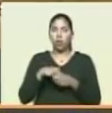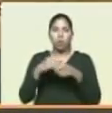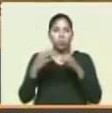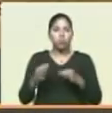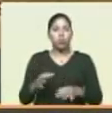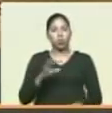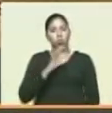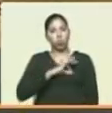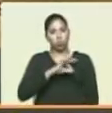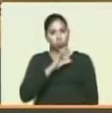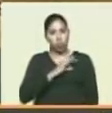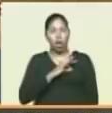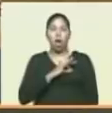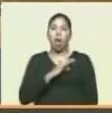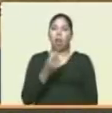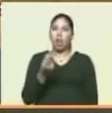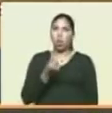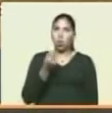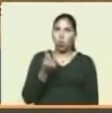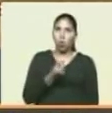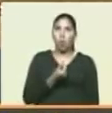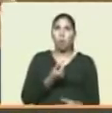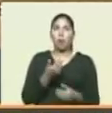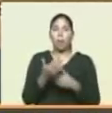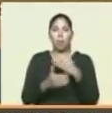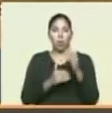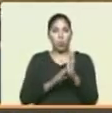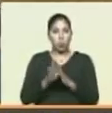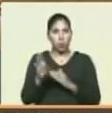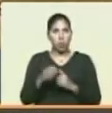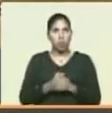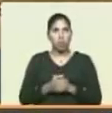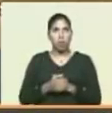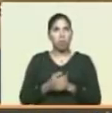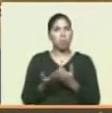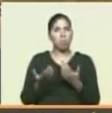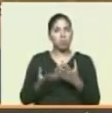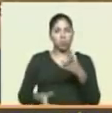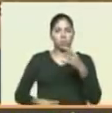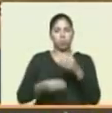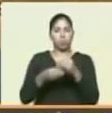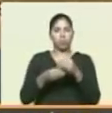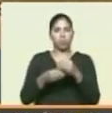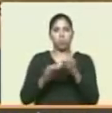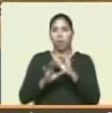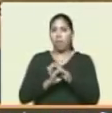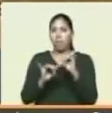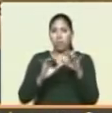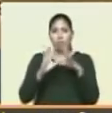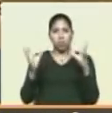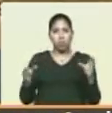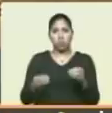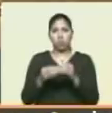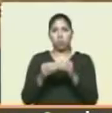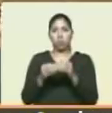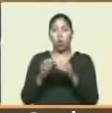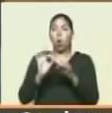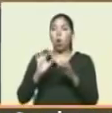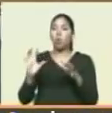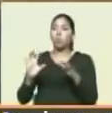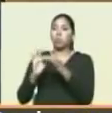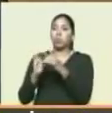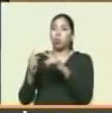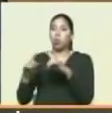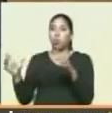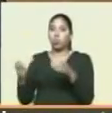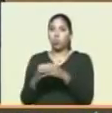económica, productiva que sea necesaria para complementar, completar, cerrar un circuito productivo y enlazar con otro que con toda